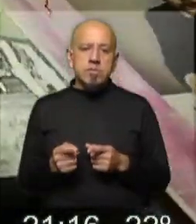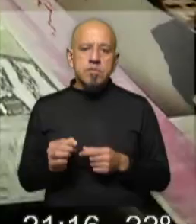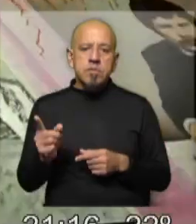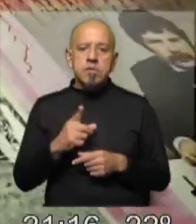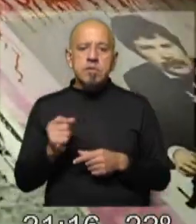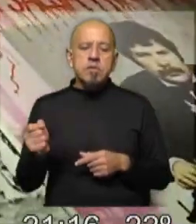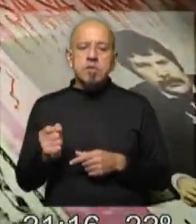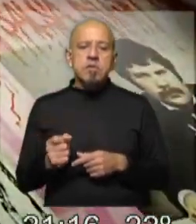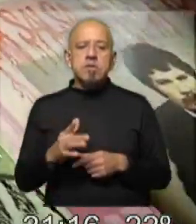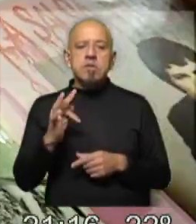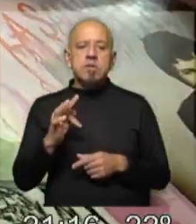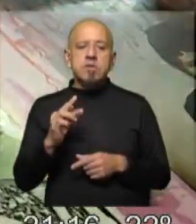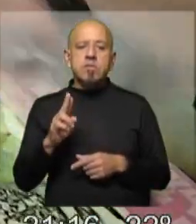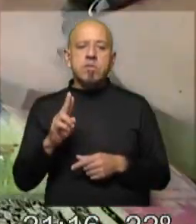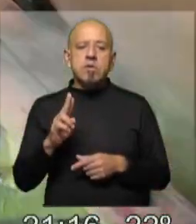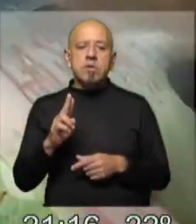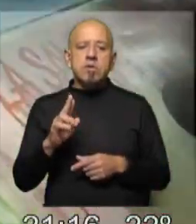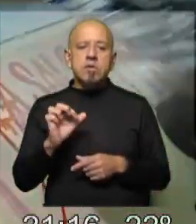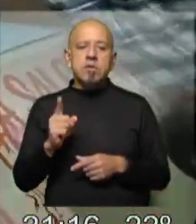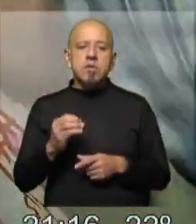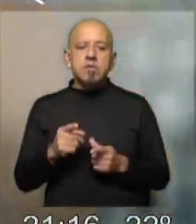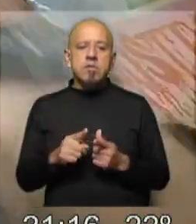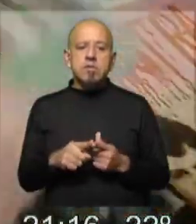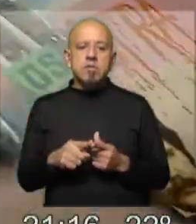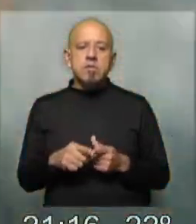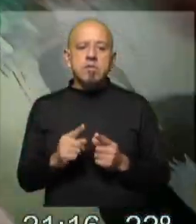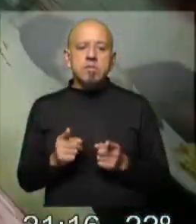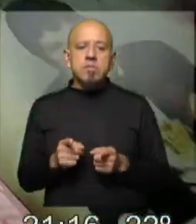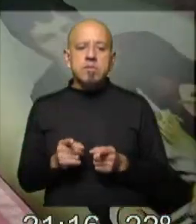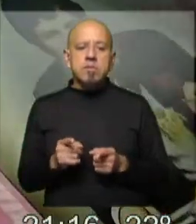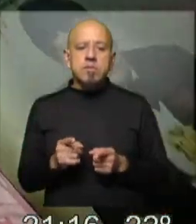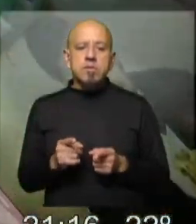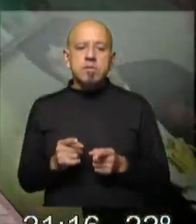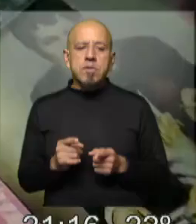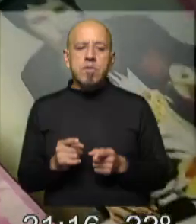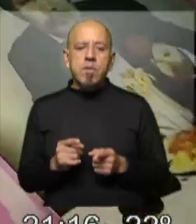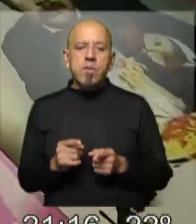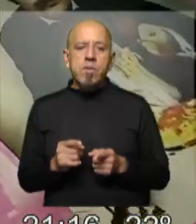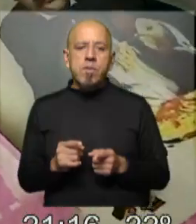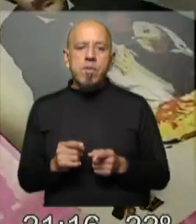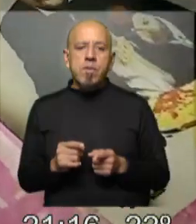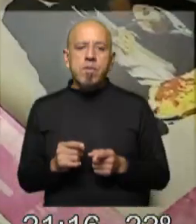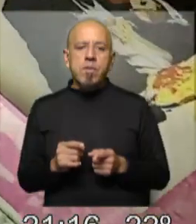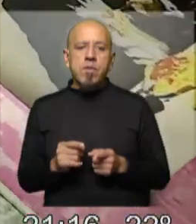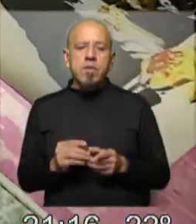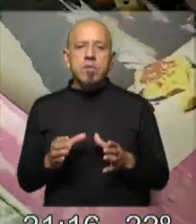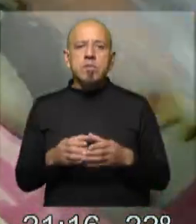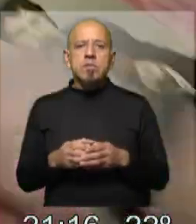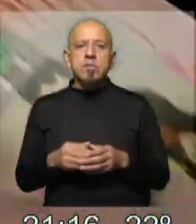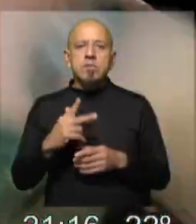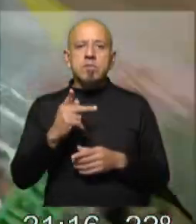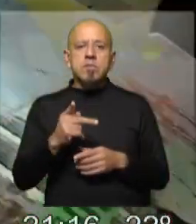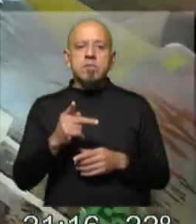Cienfuegos, con Casino acá, exacto, en Lugo, que también era popular, porque también hacían grupo Queguay y